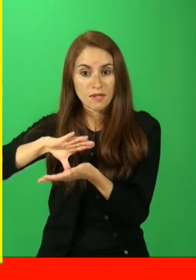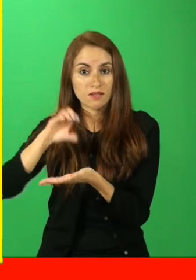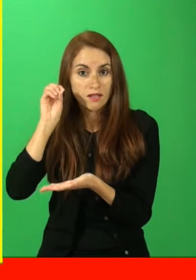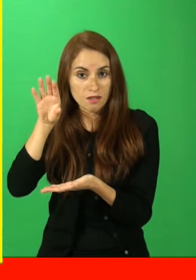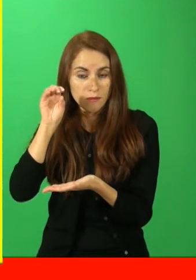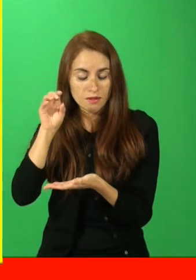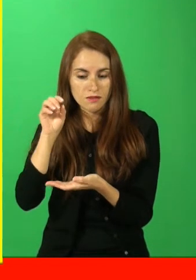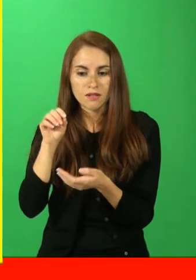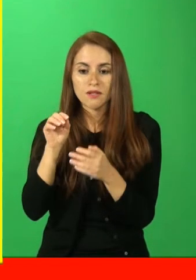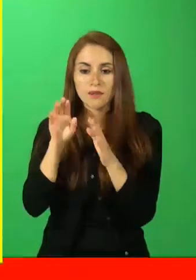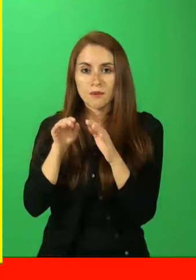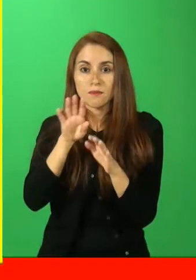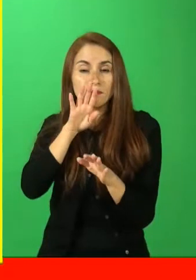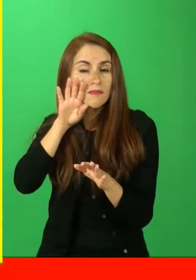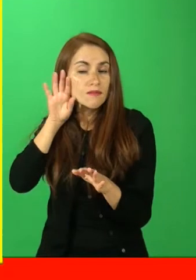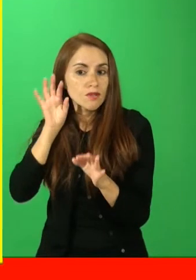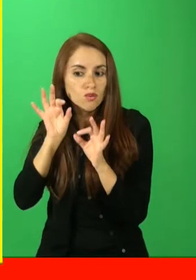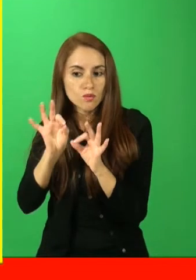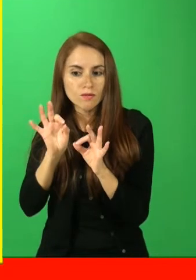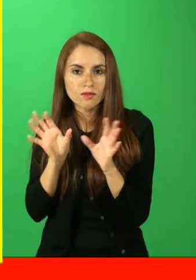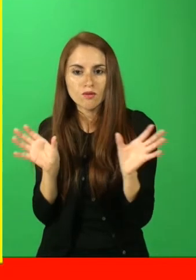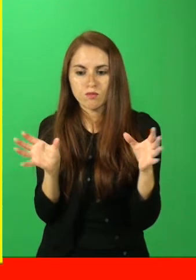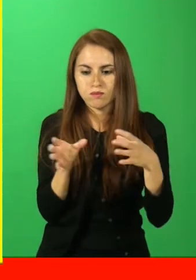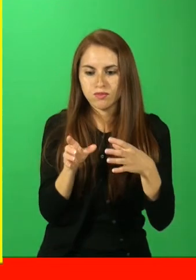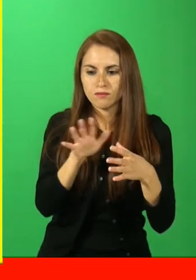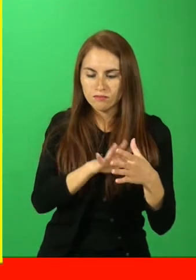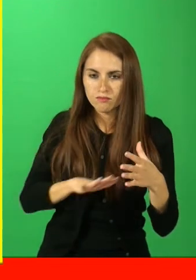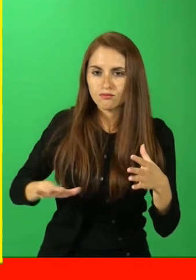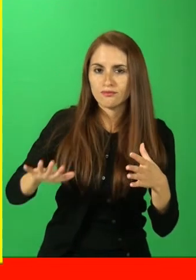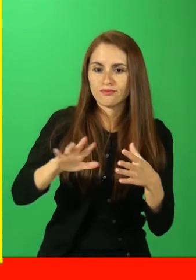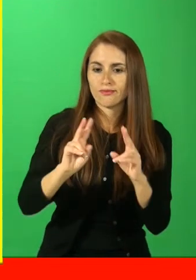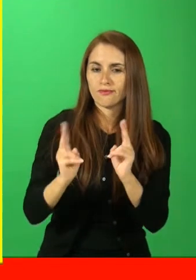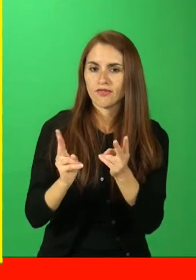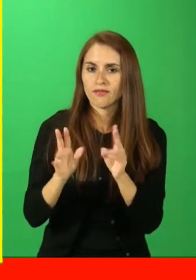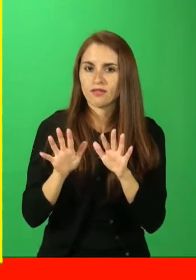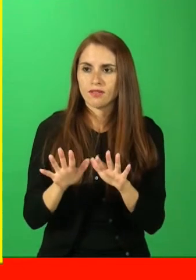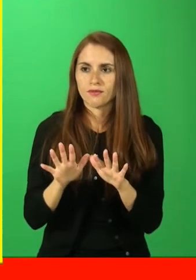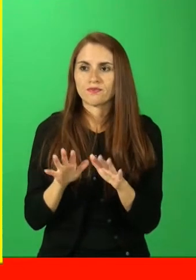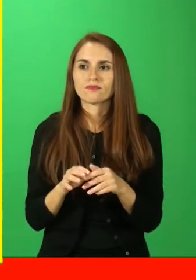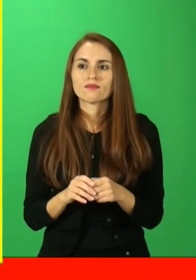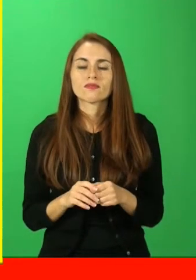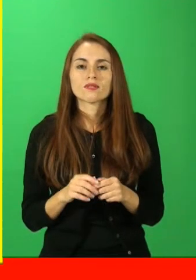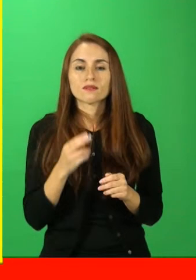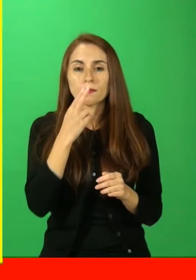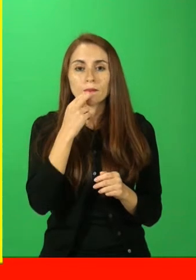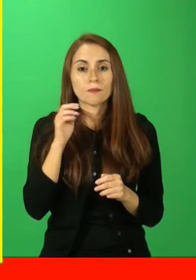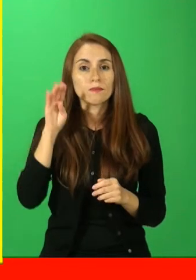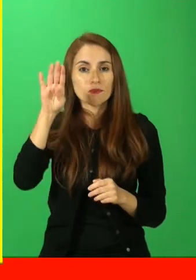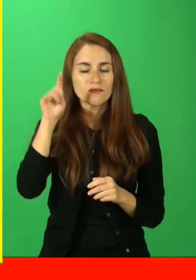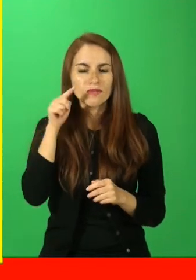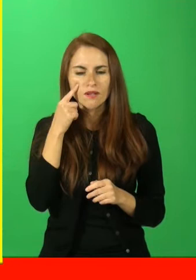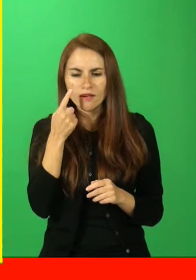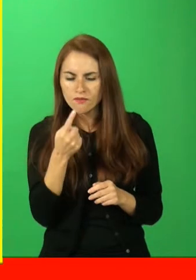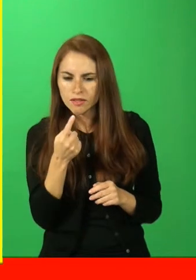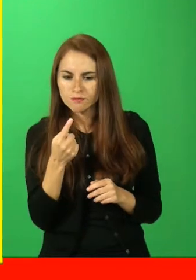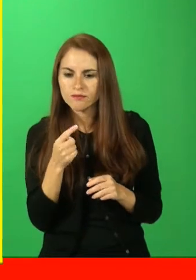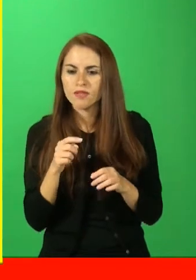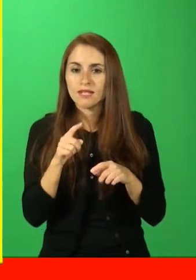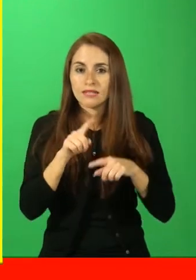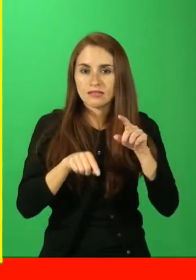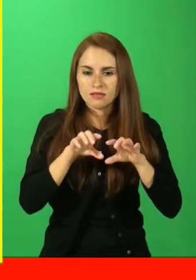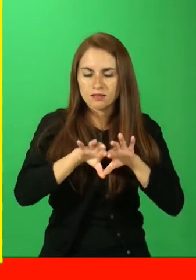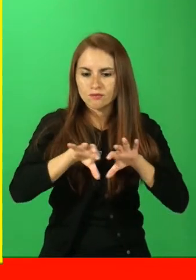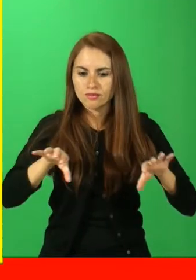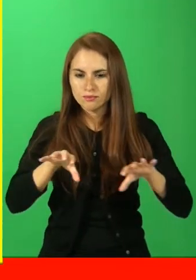a la misma raza aria en un solo gran territorio. Por eso, al tomar el poder, Hitler después comienza a anexar territorios. Uno de